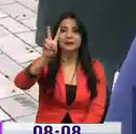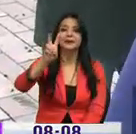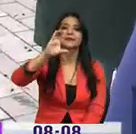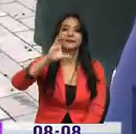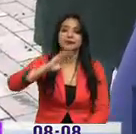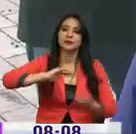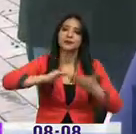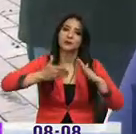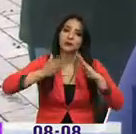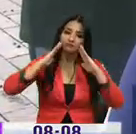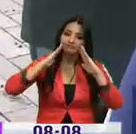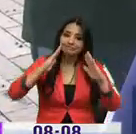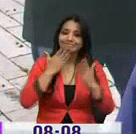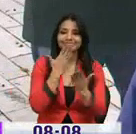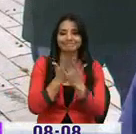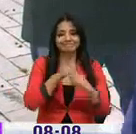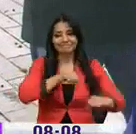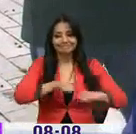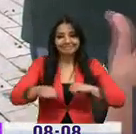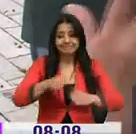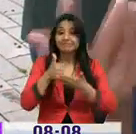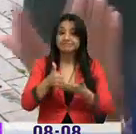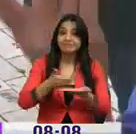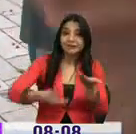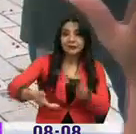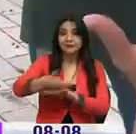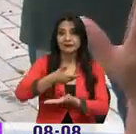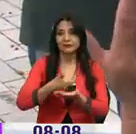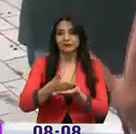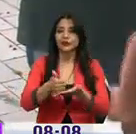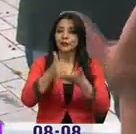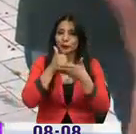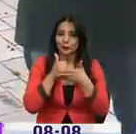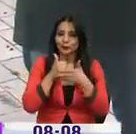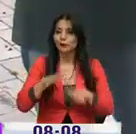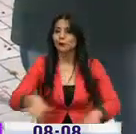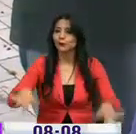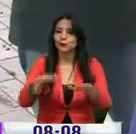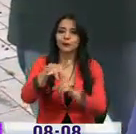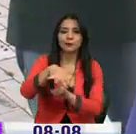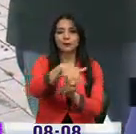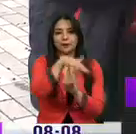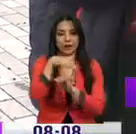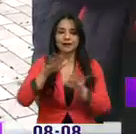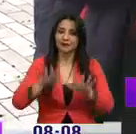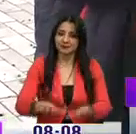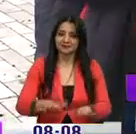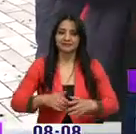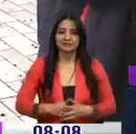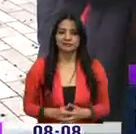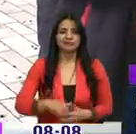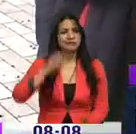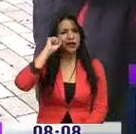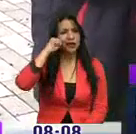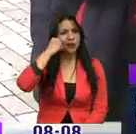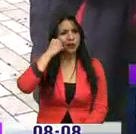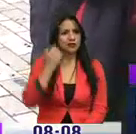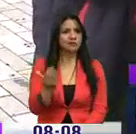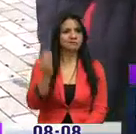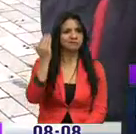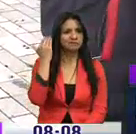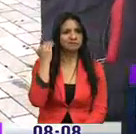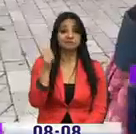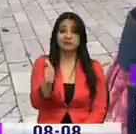la gestión y por el bienestar que sirve para los alrededores y a este sector. Recordemos que ante el llamado de